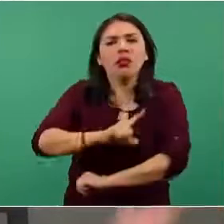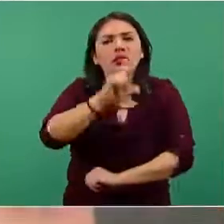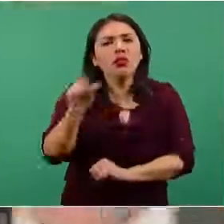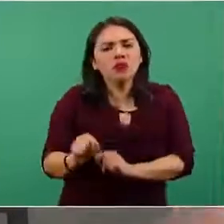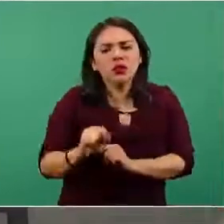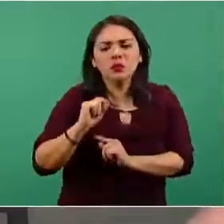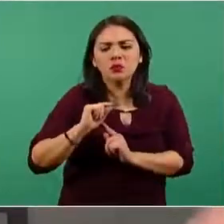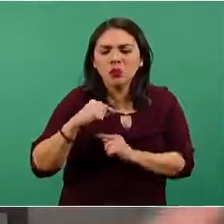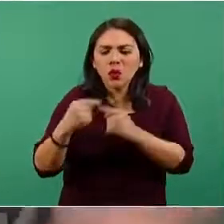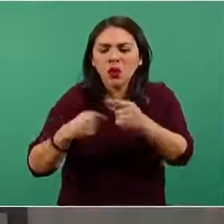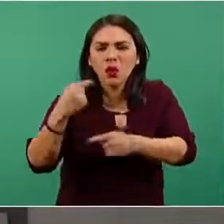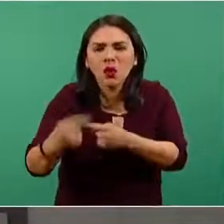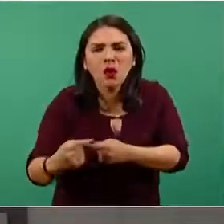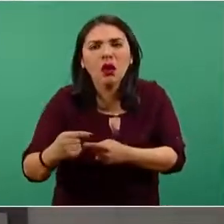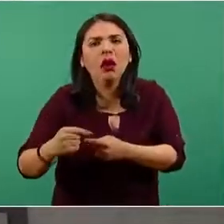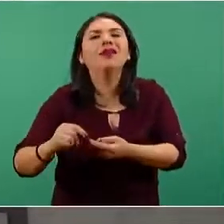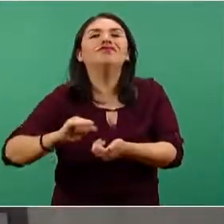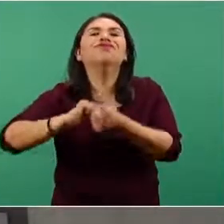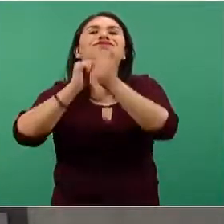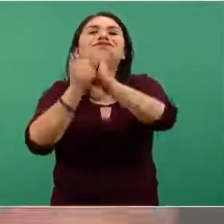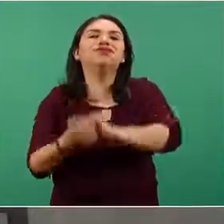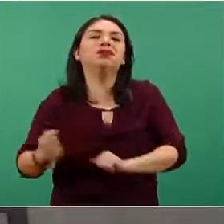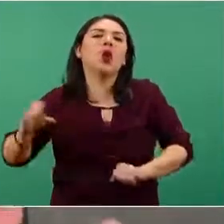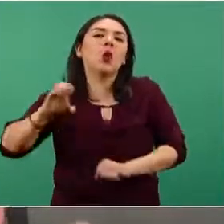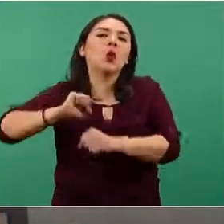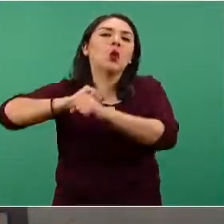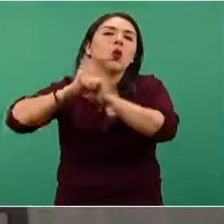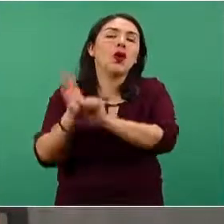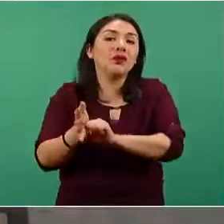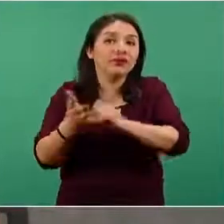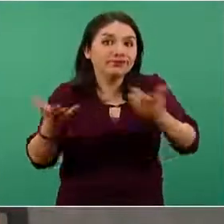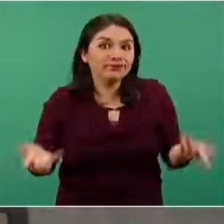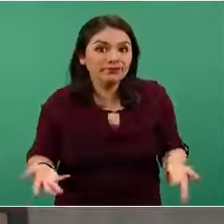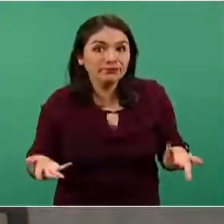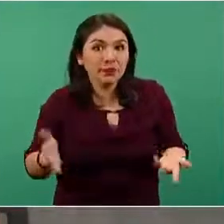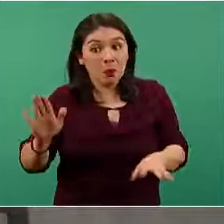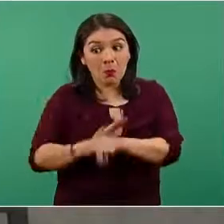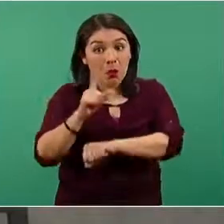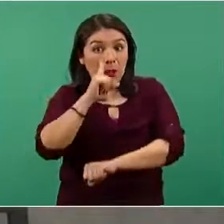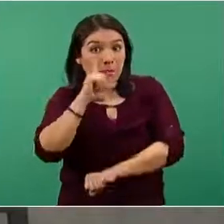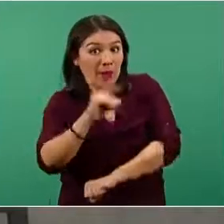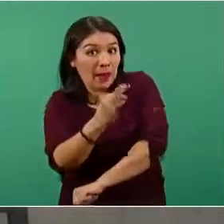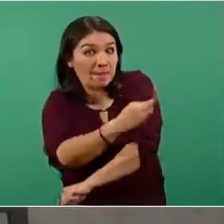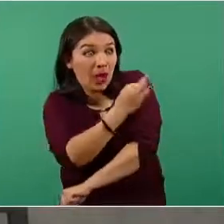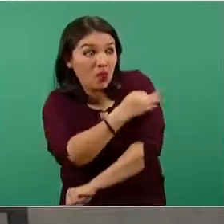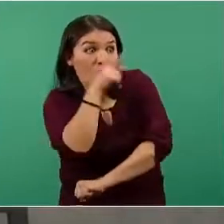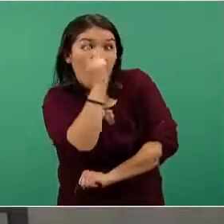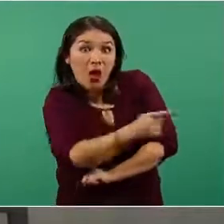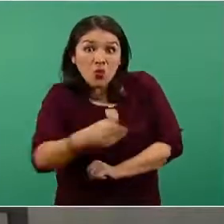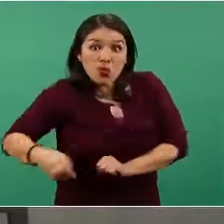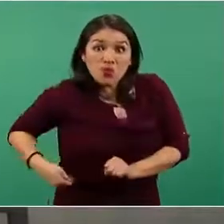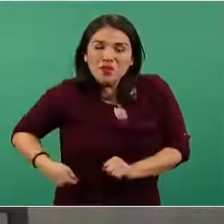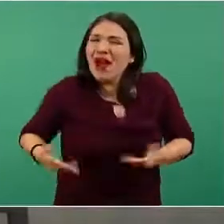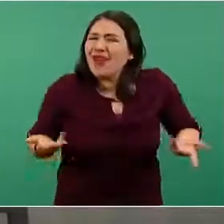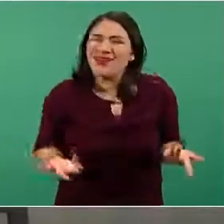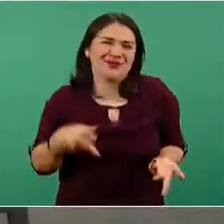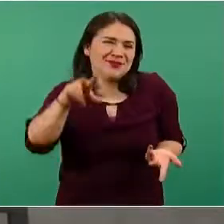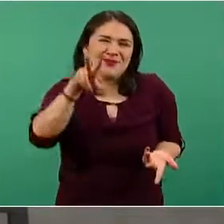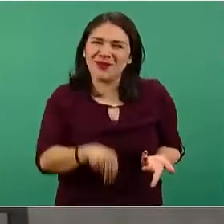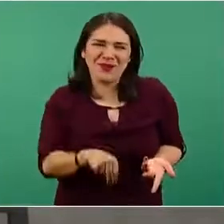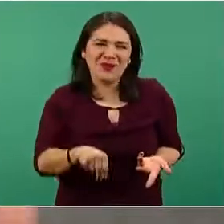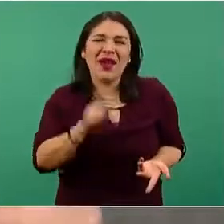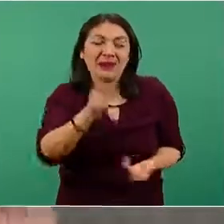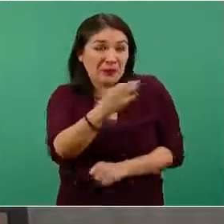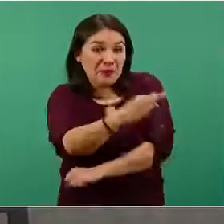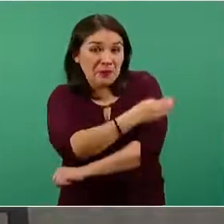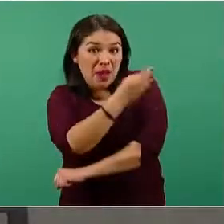días desarrolle COVID-19. Desde luego, no por la vacuna. Es imposible que cualquiera de las vacunas contra